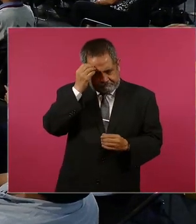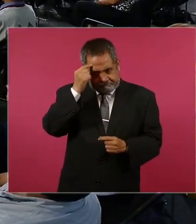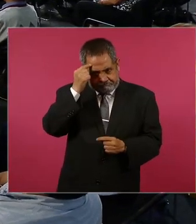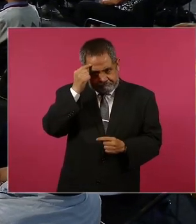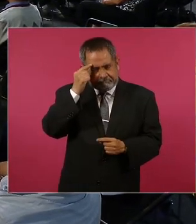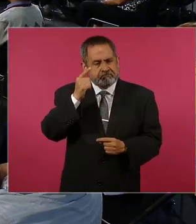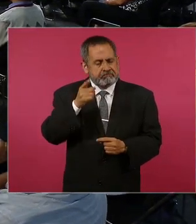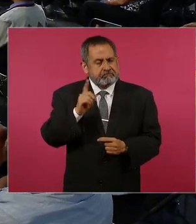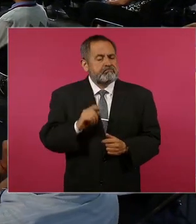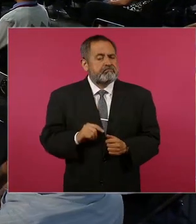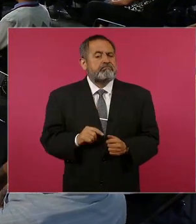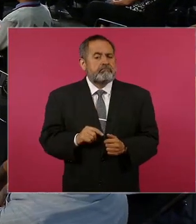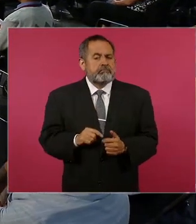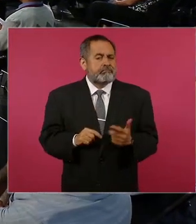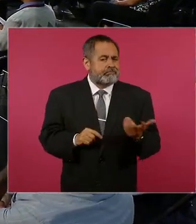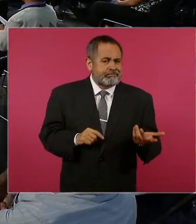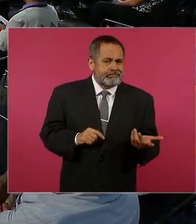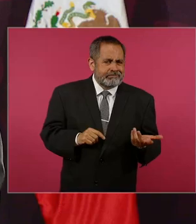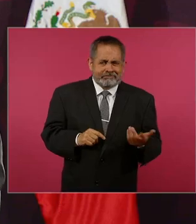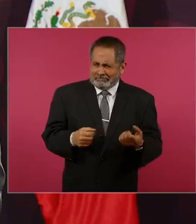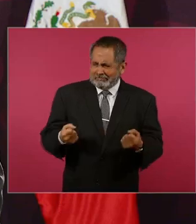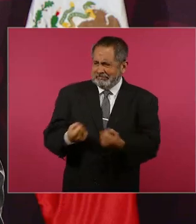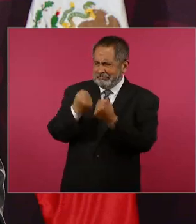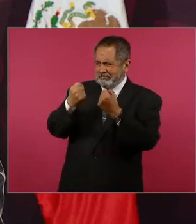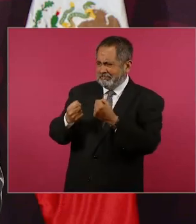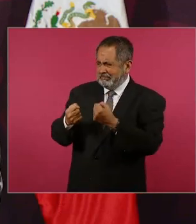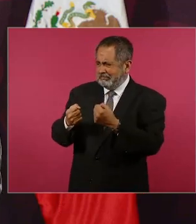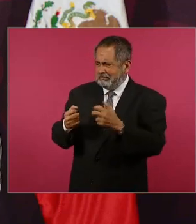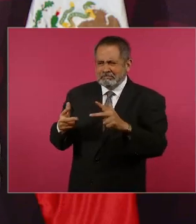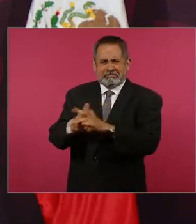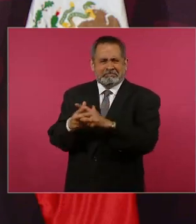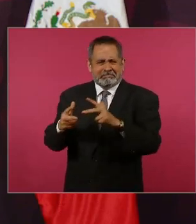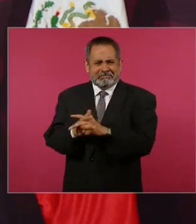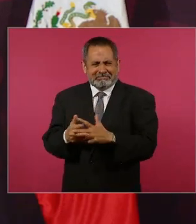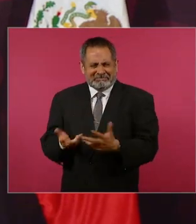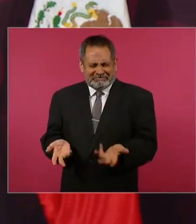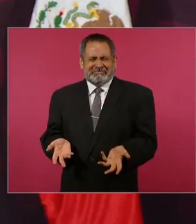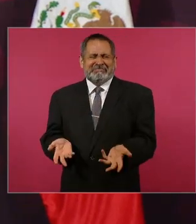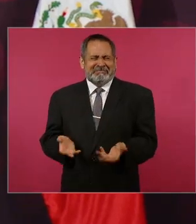con el hecho de que ¿por qué nos vamos a pelear